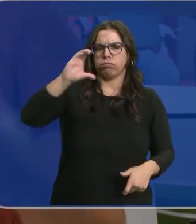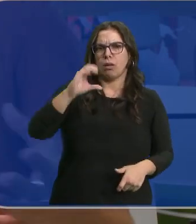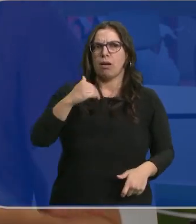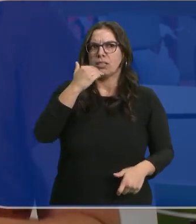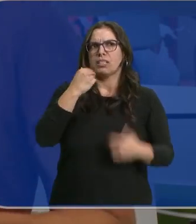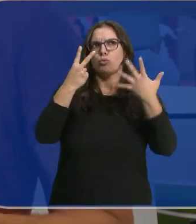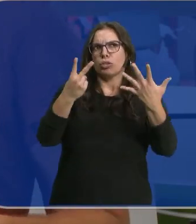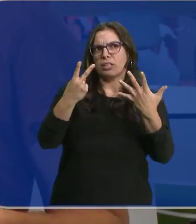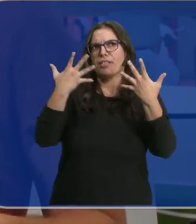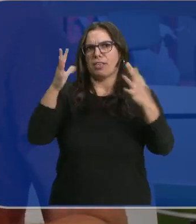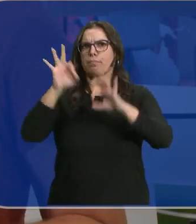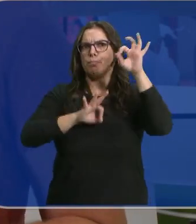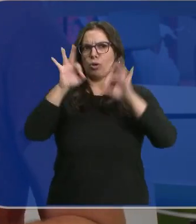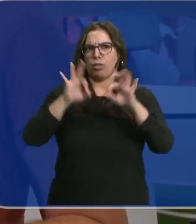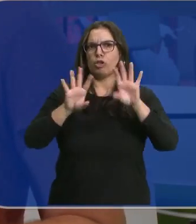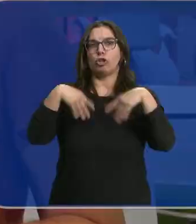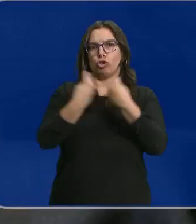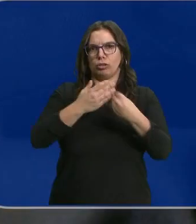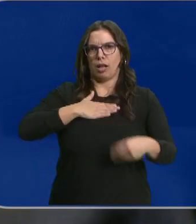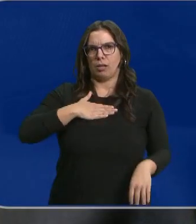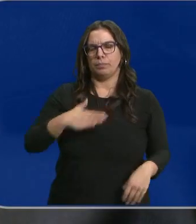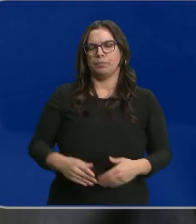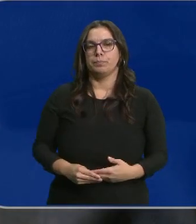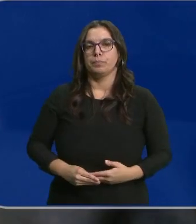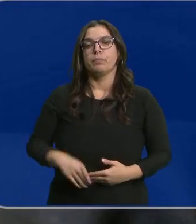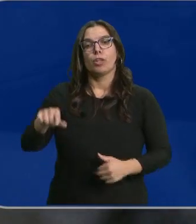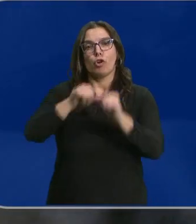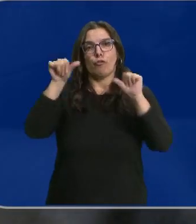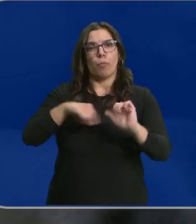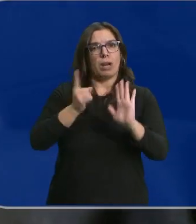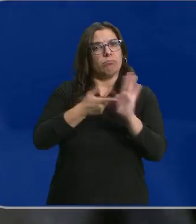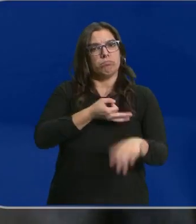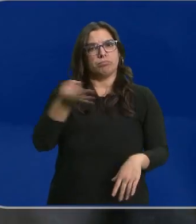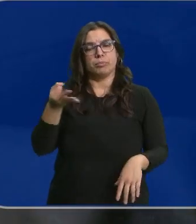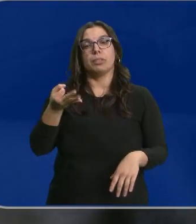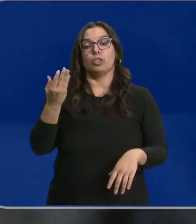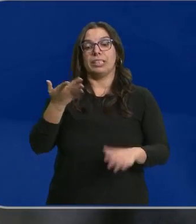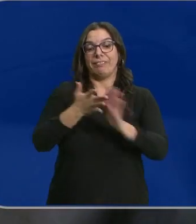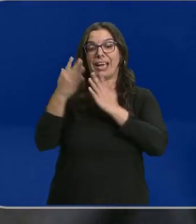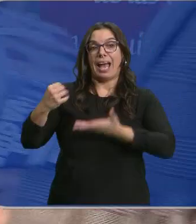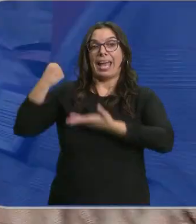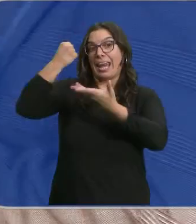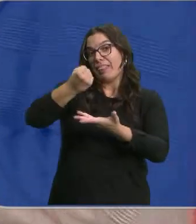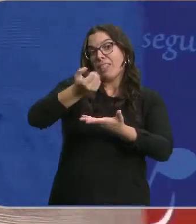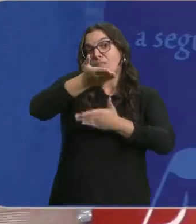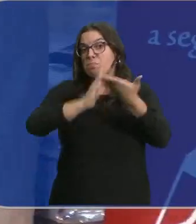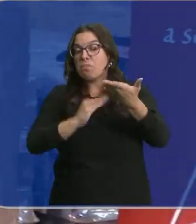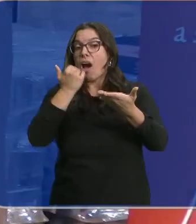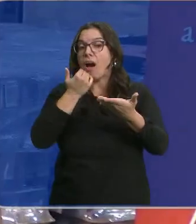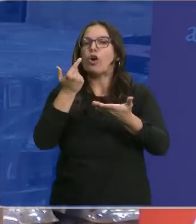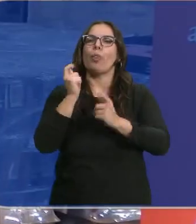a un 7, un 10% de nuestra financiación privada. Es una fórmula legal a través de la que se destina la herencia o parte de ella